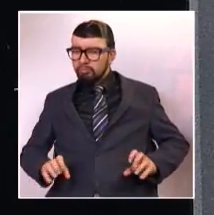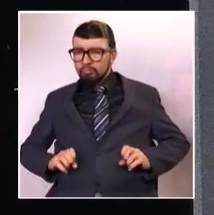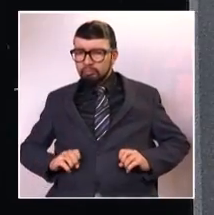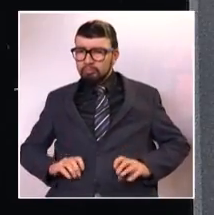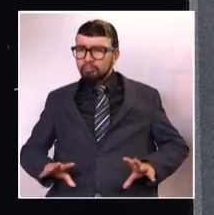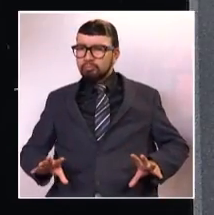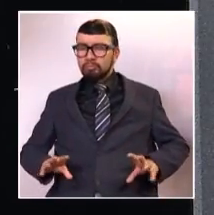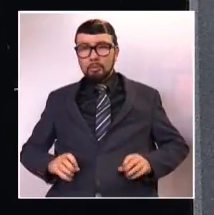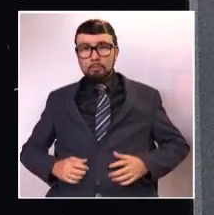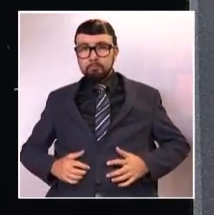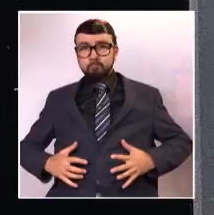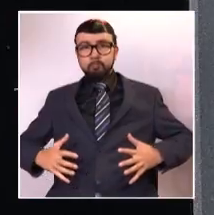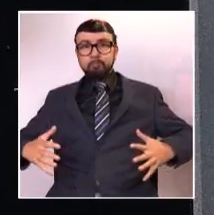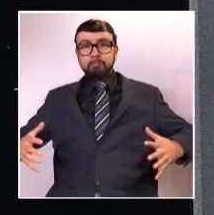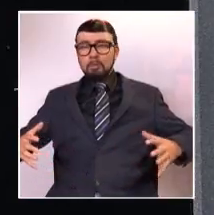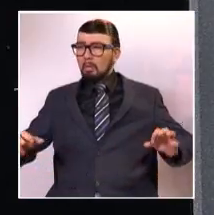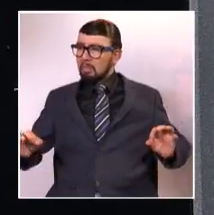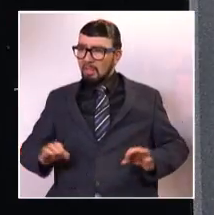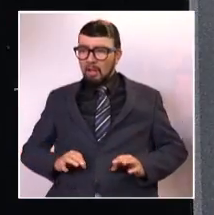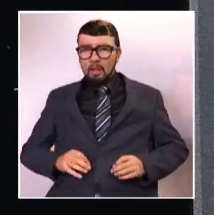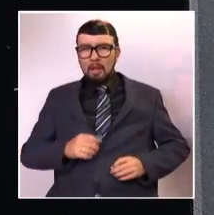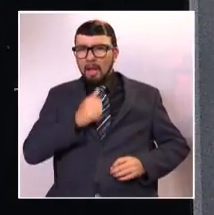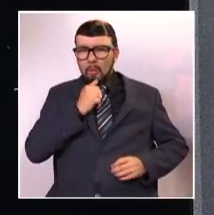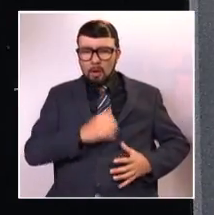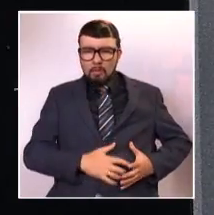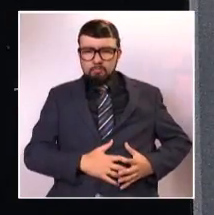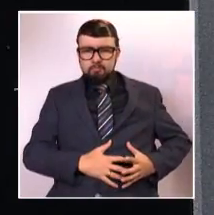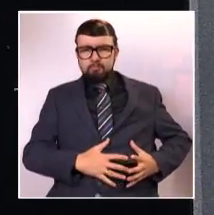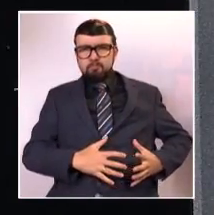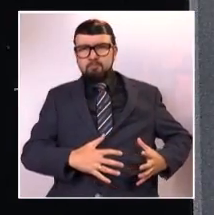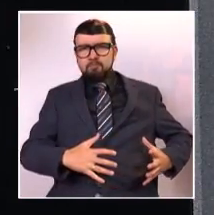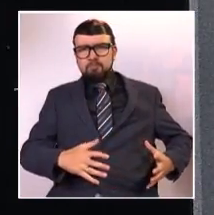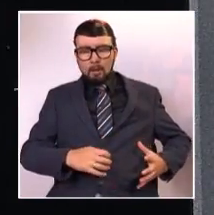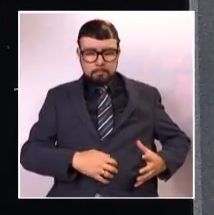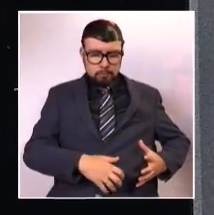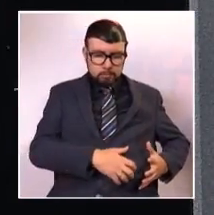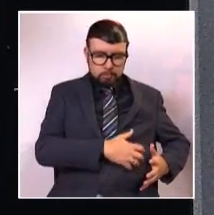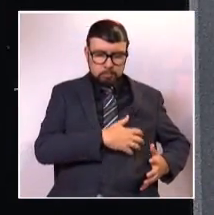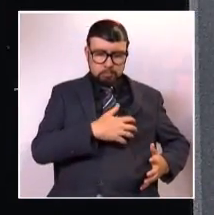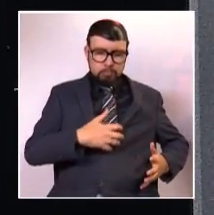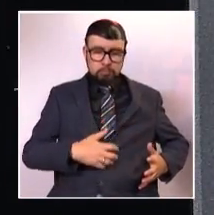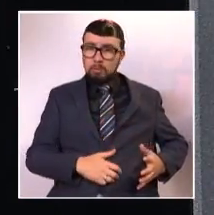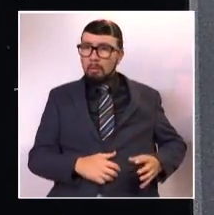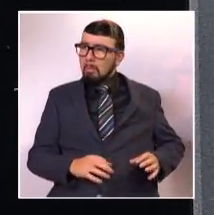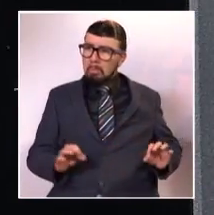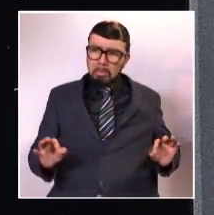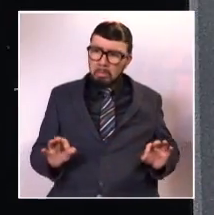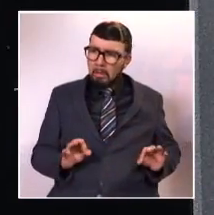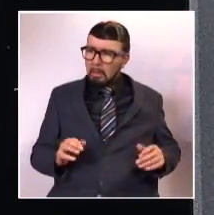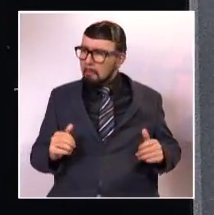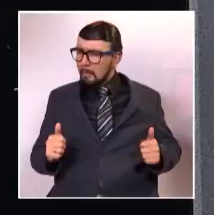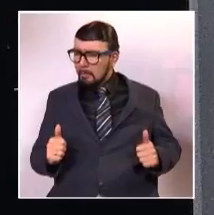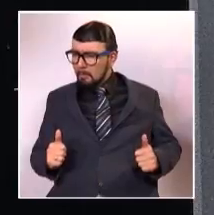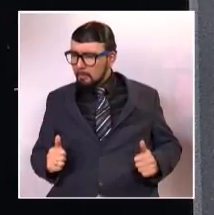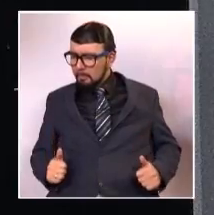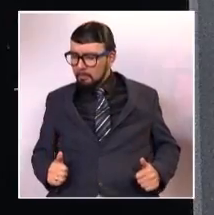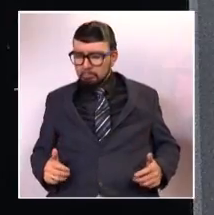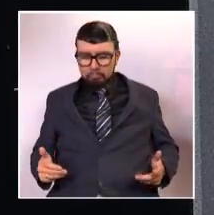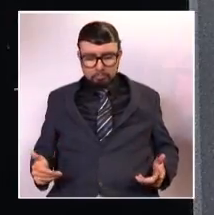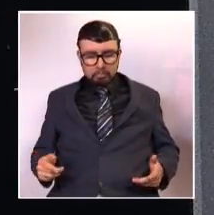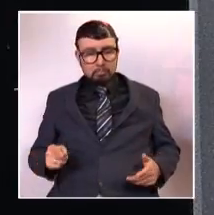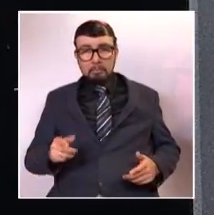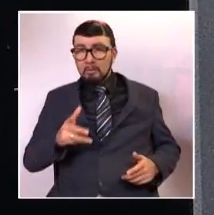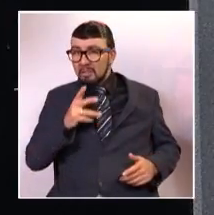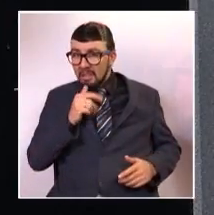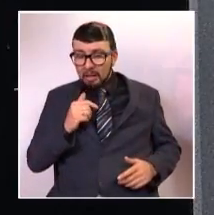que no haya una dilatación, un acúmulo de líquido, que veríamos como unas bolsitas negras aquí, en esta parte media, que no hayan